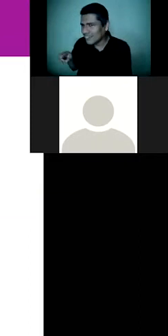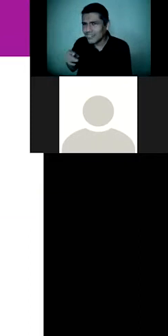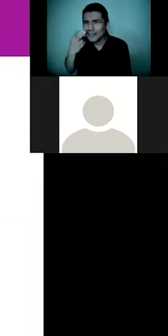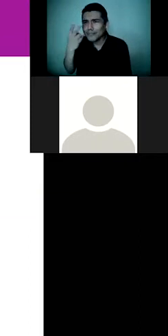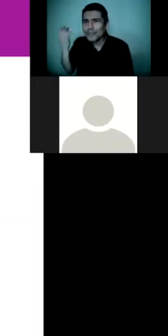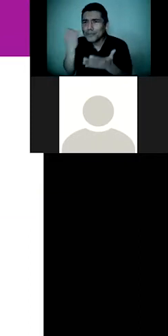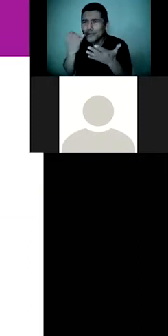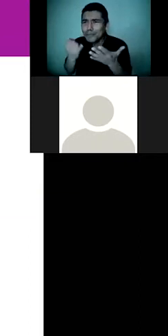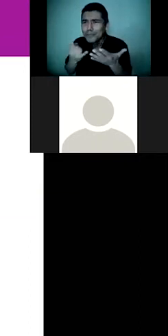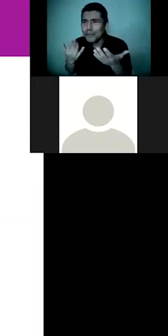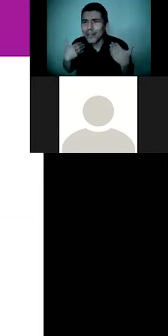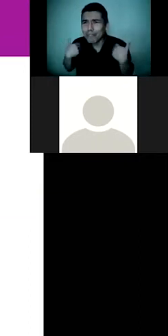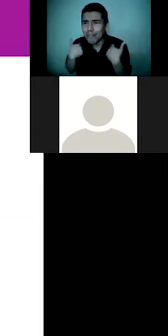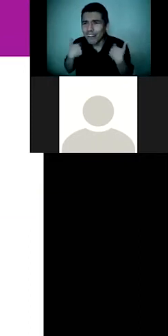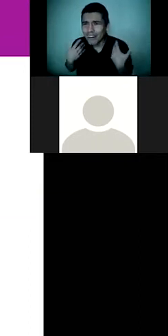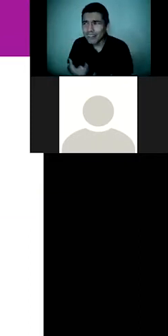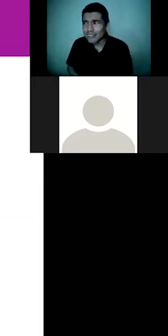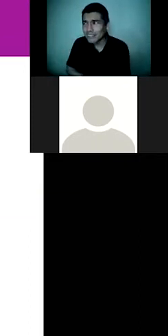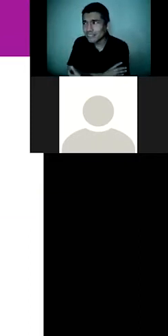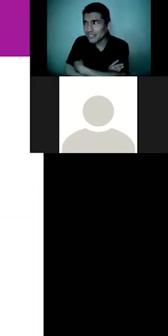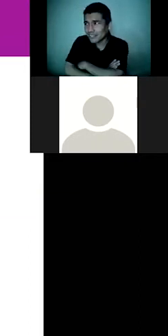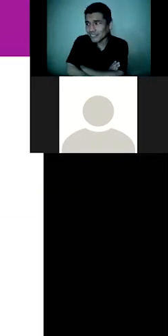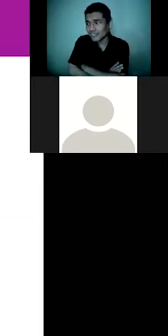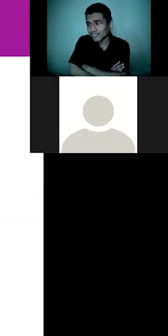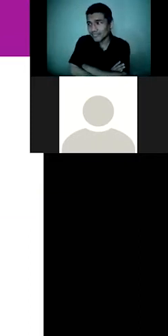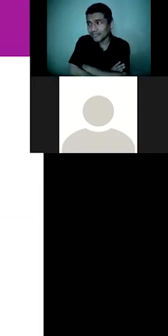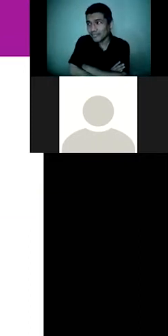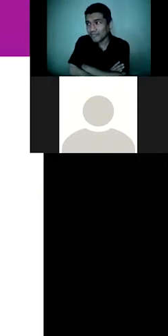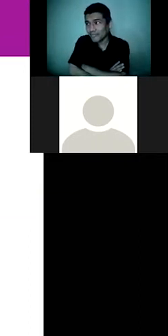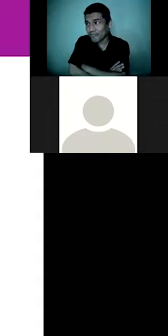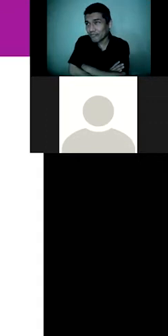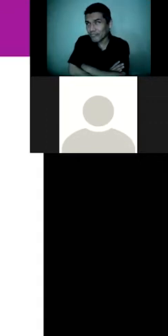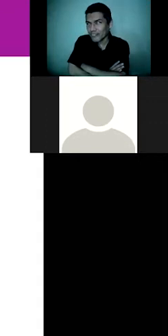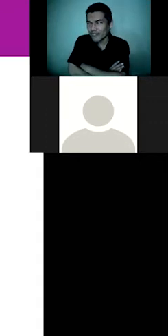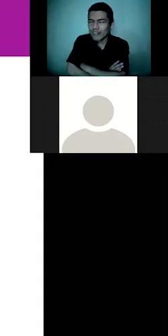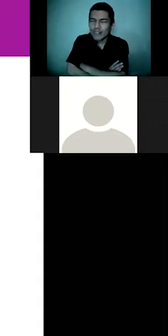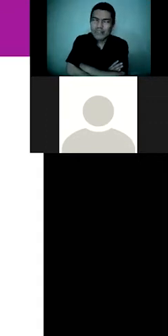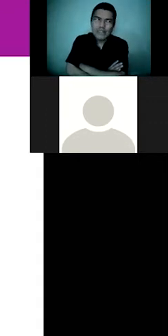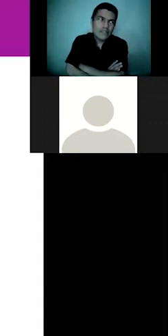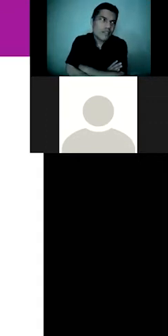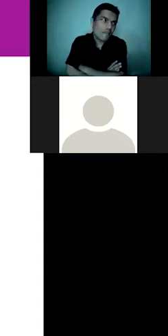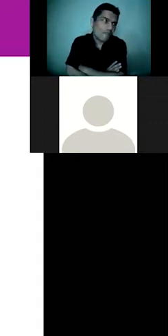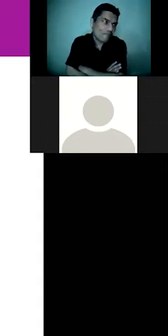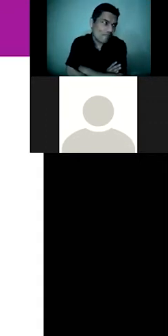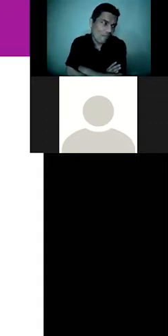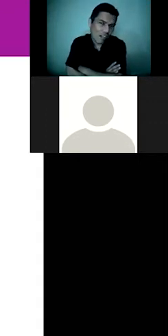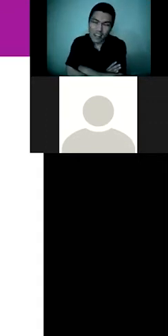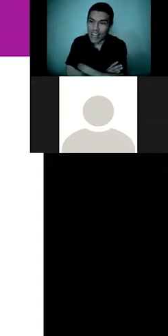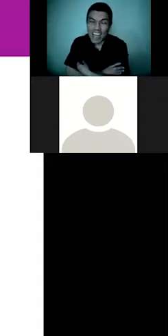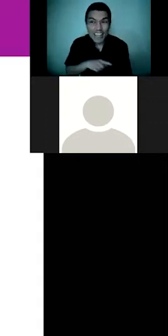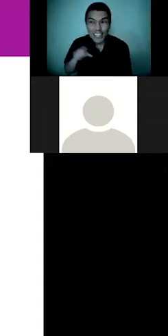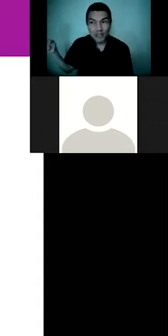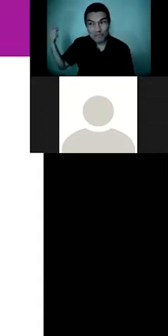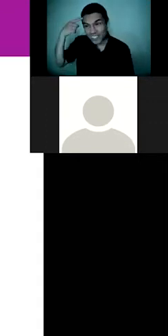ahí? Era un dibujo de un animalito, de un animal. Decía, ay, Dios mío, no puedo creerlo.